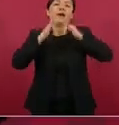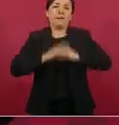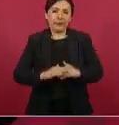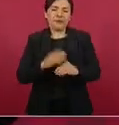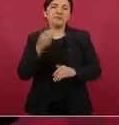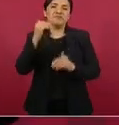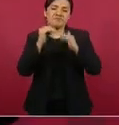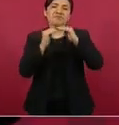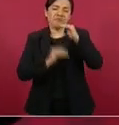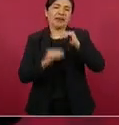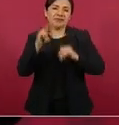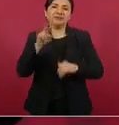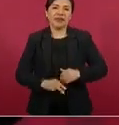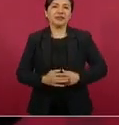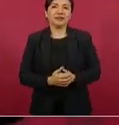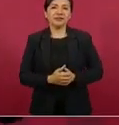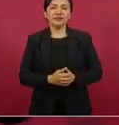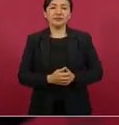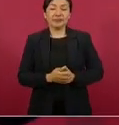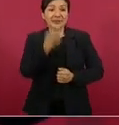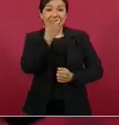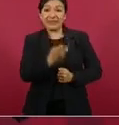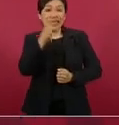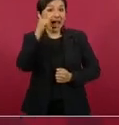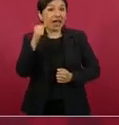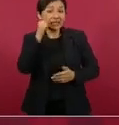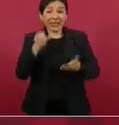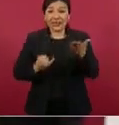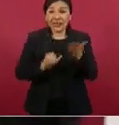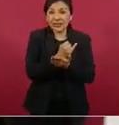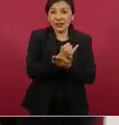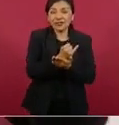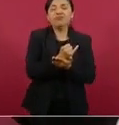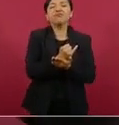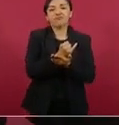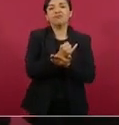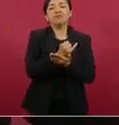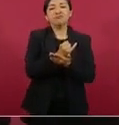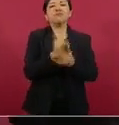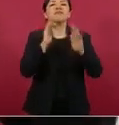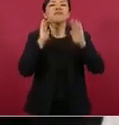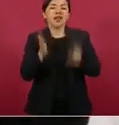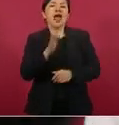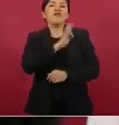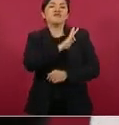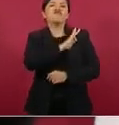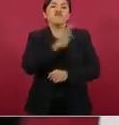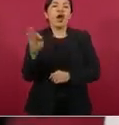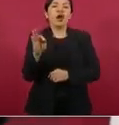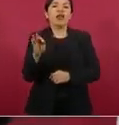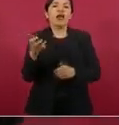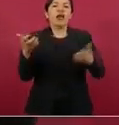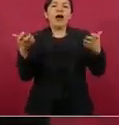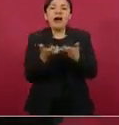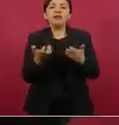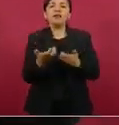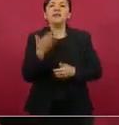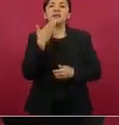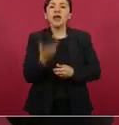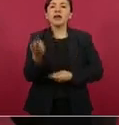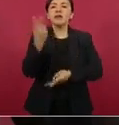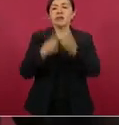Ya con lo de ayer podemos sacar adelante a